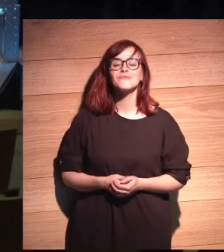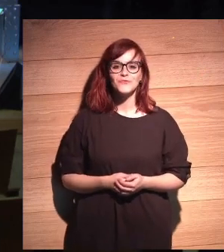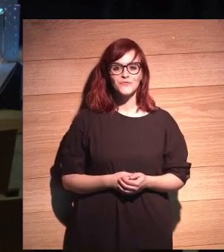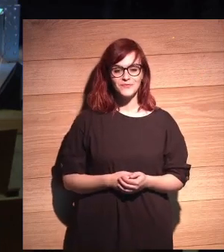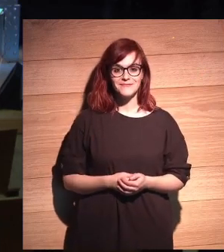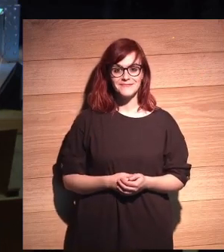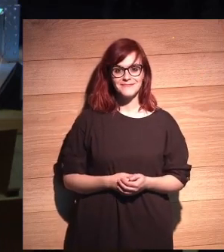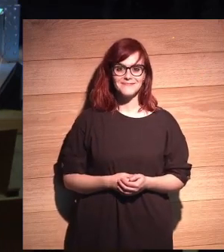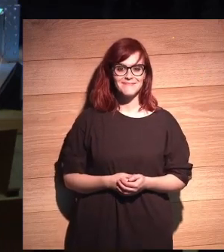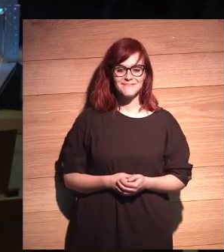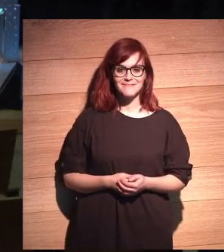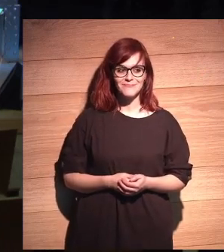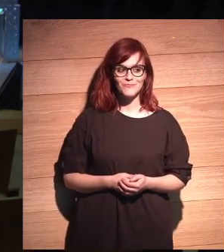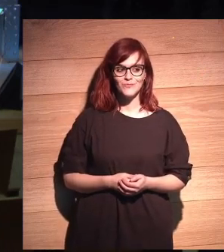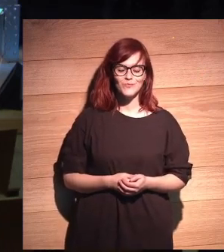Gracias.